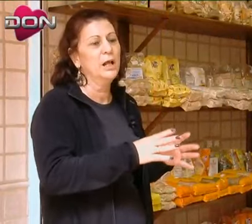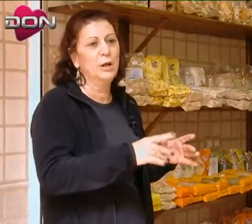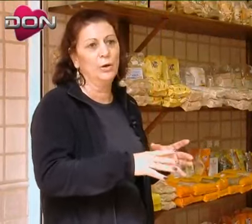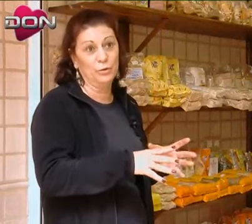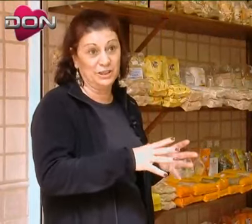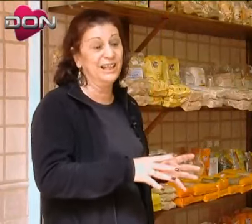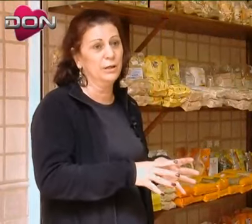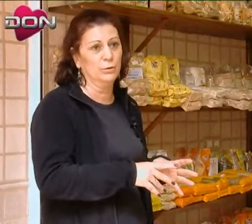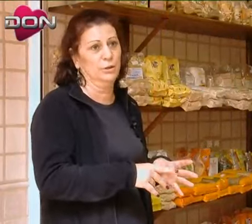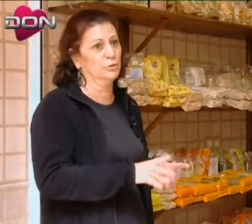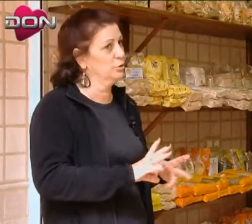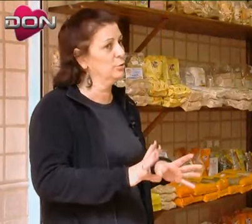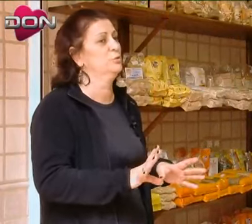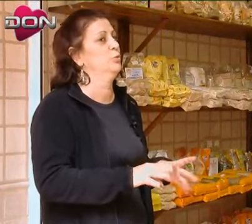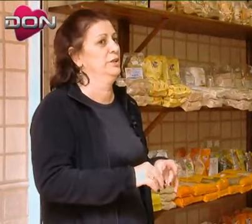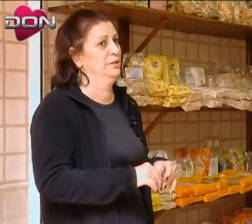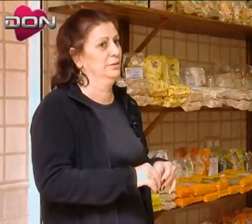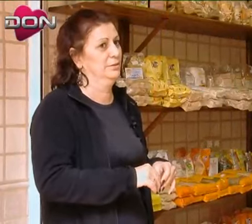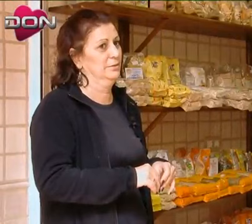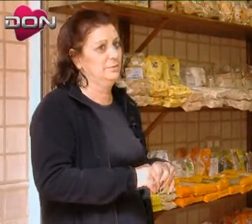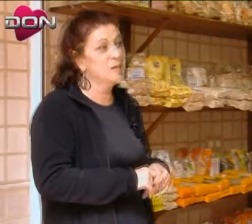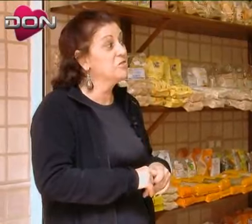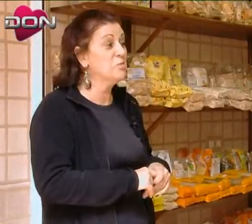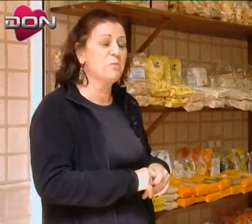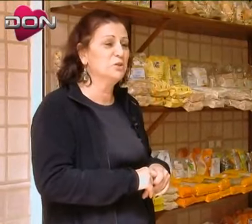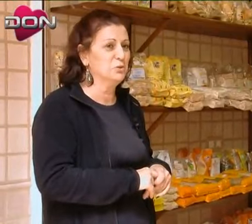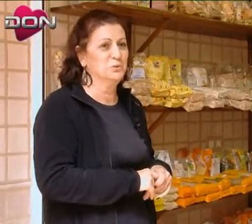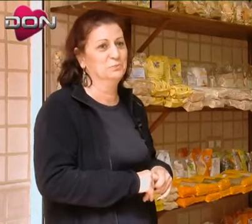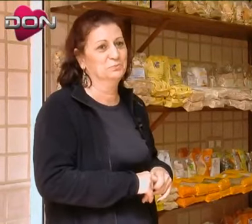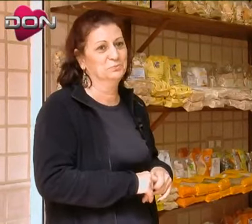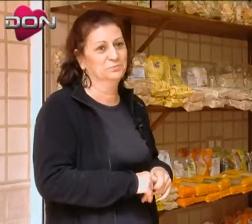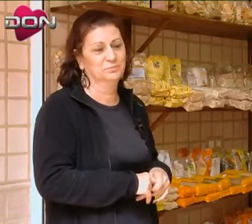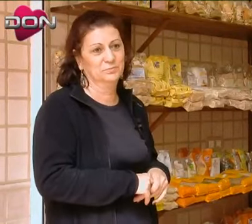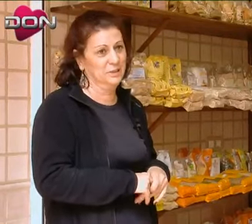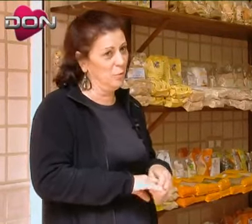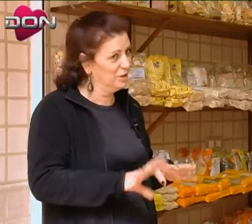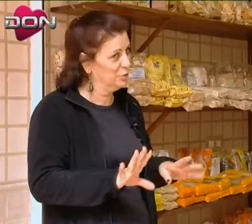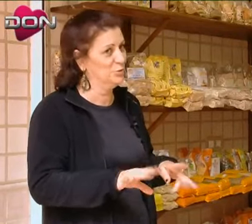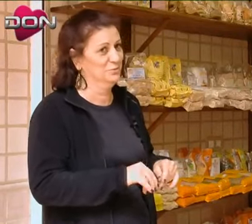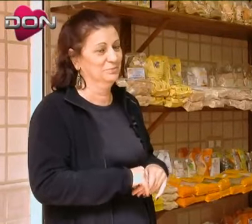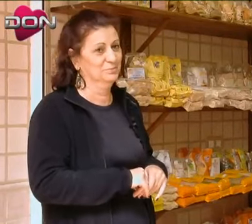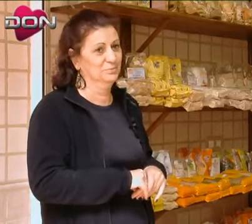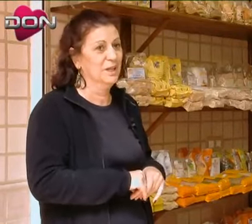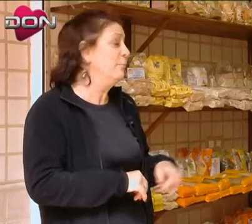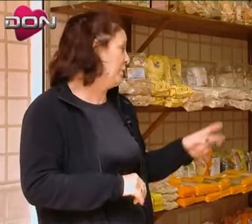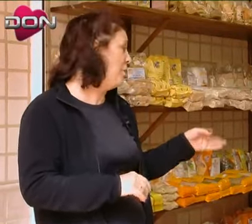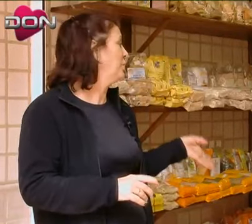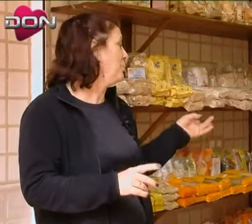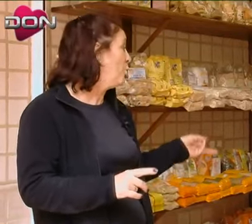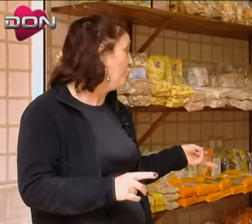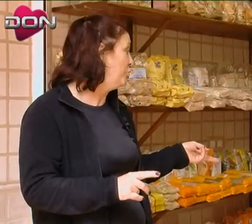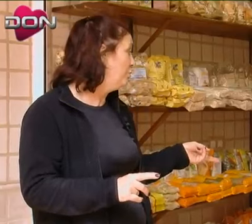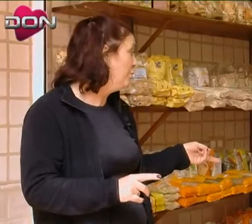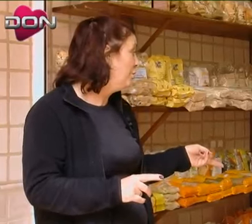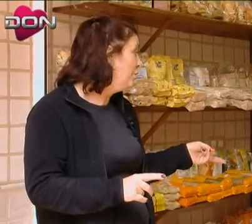moler los cereales ecológicos, si no, no se puede. De momento no. De momento no. Porque, por ejemplo,